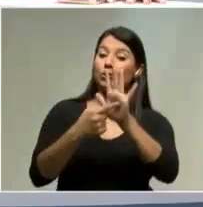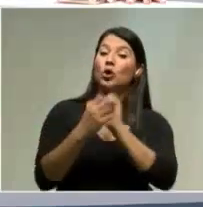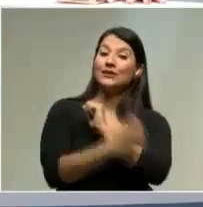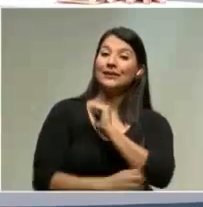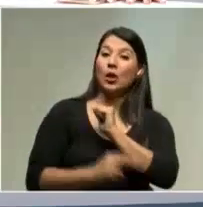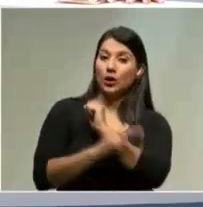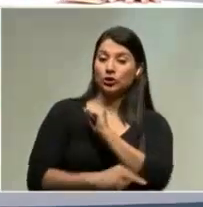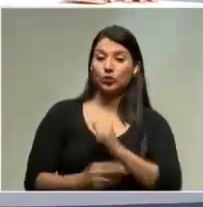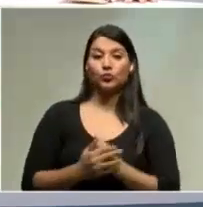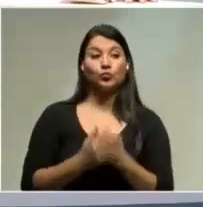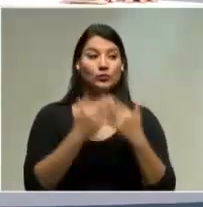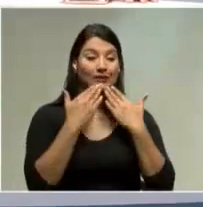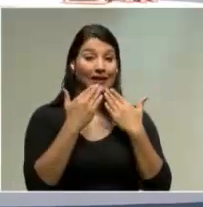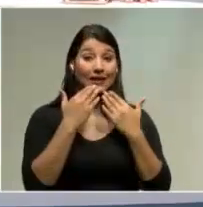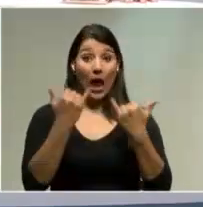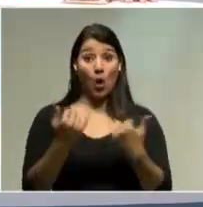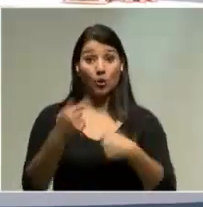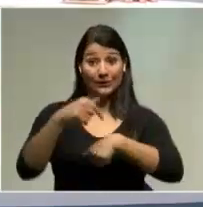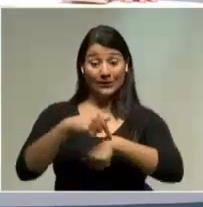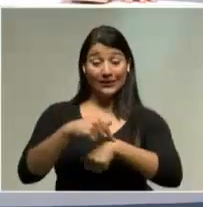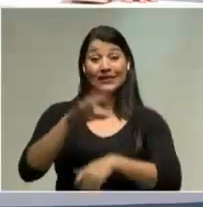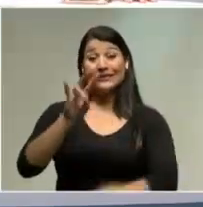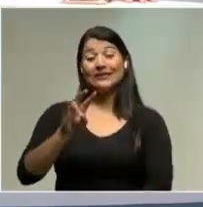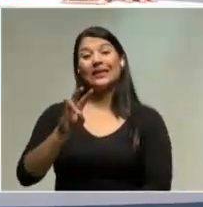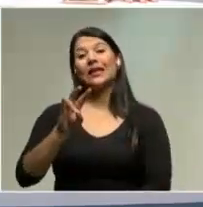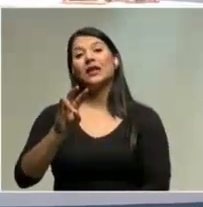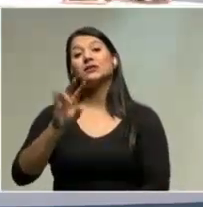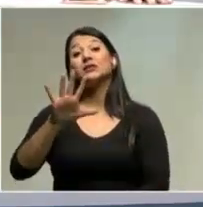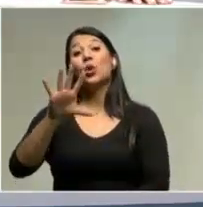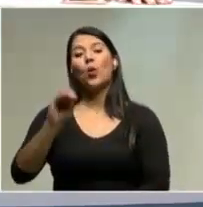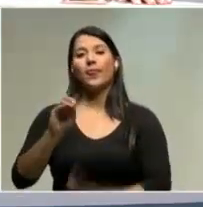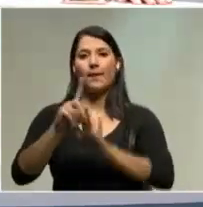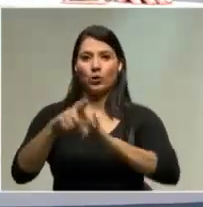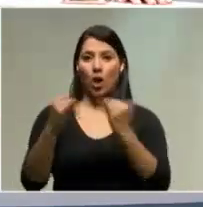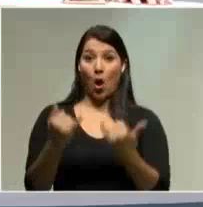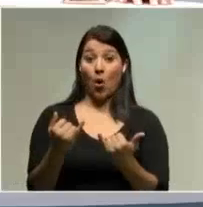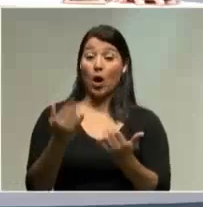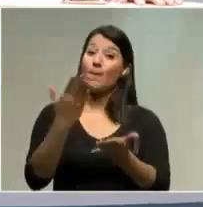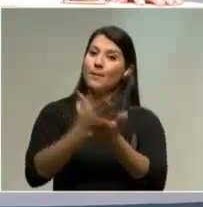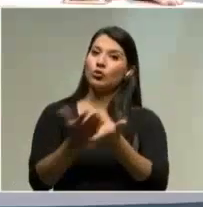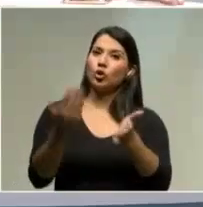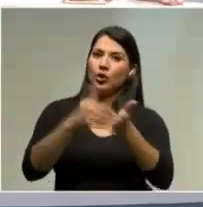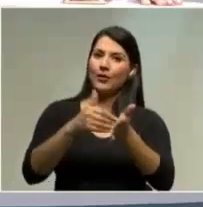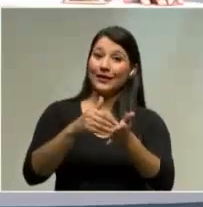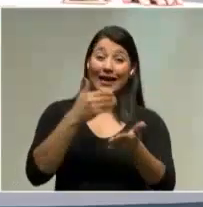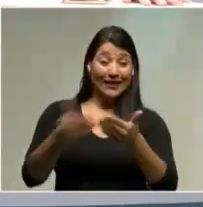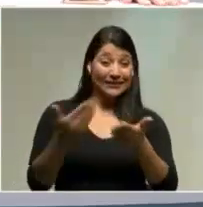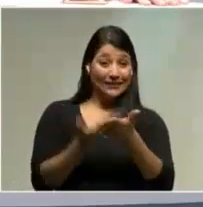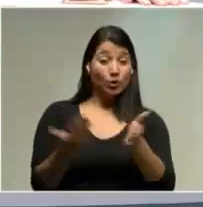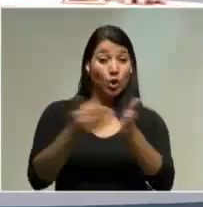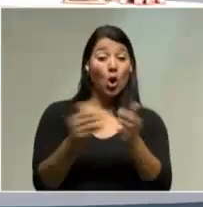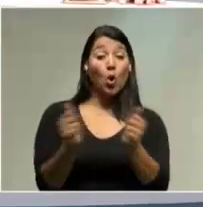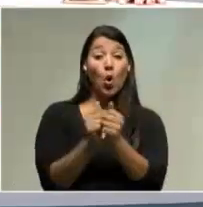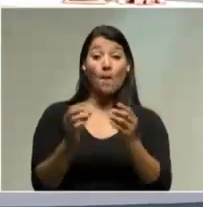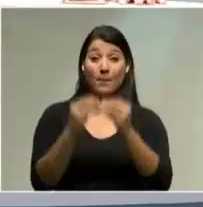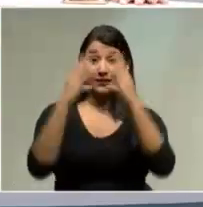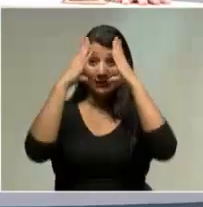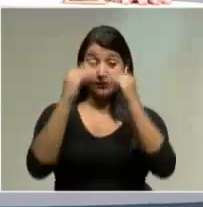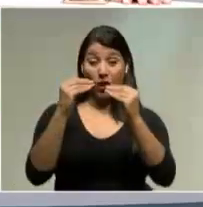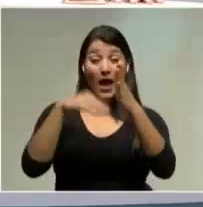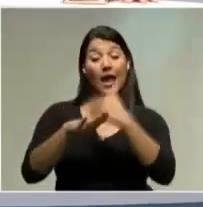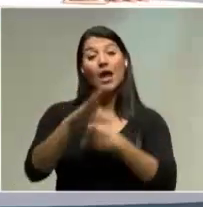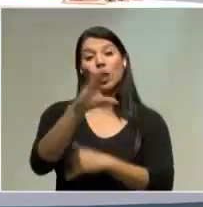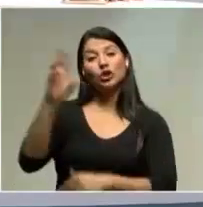Nación. Y a esta hora, cuando son las 7 de la noche con 50 minutos, hacemos una nueva pausa comercial, pero ya casi volvemos con más información en la